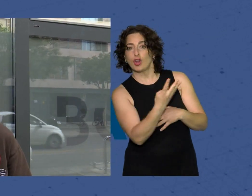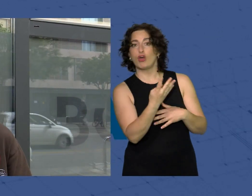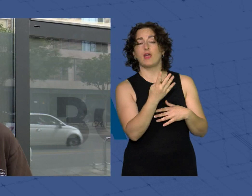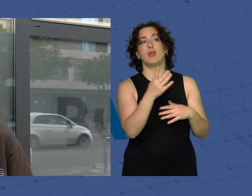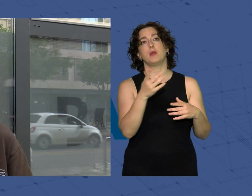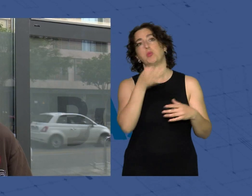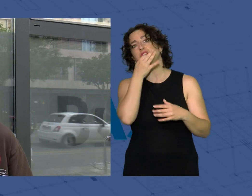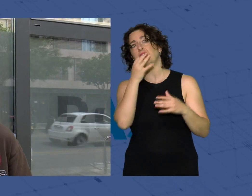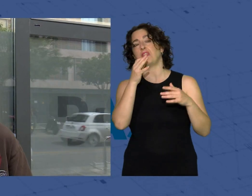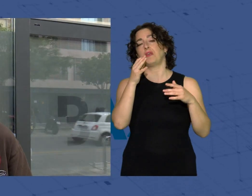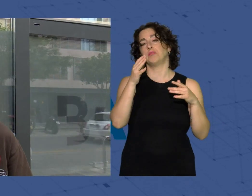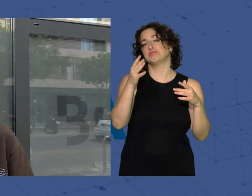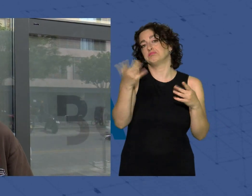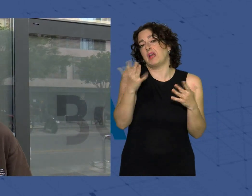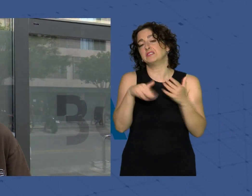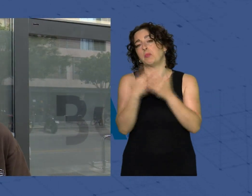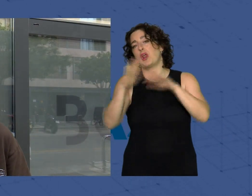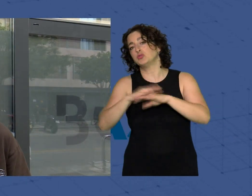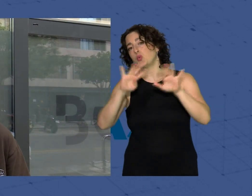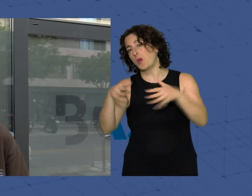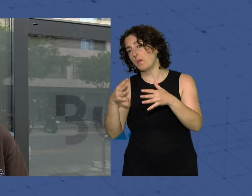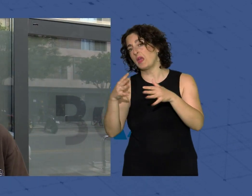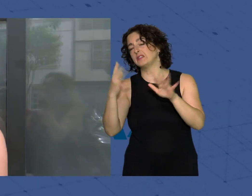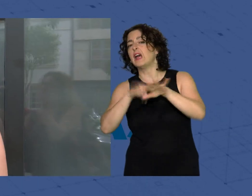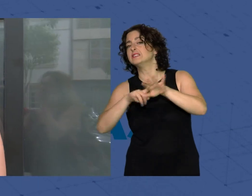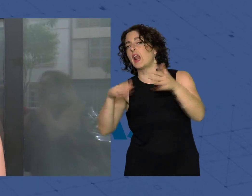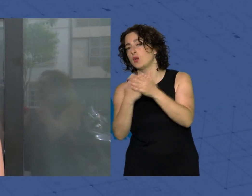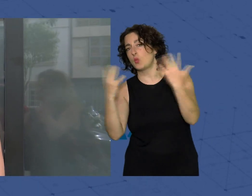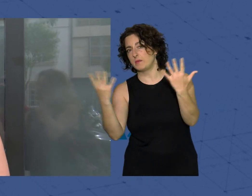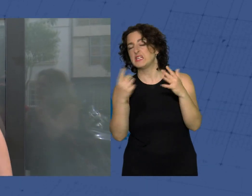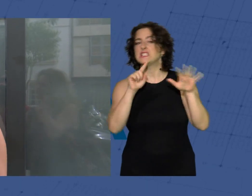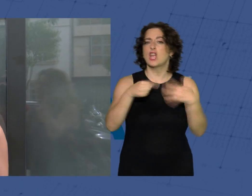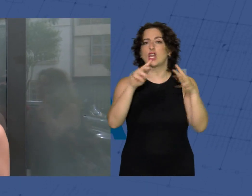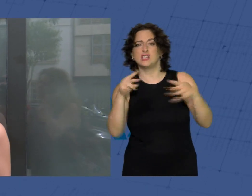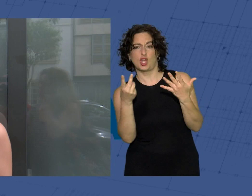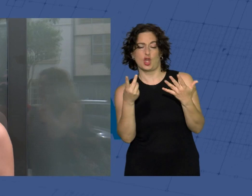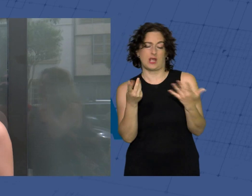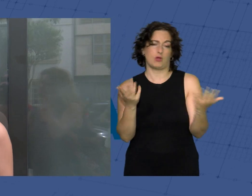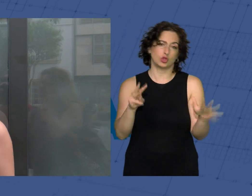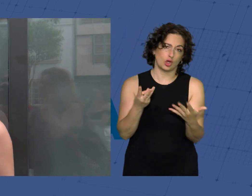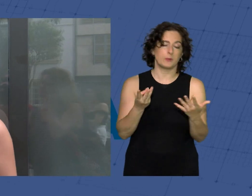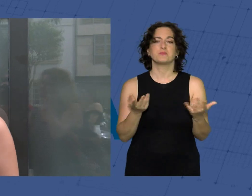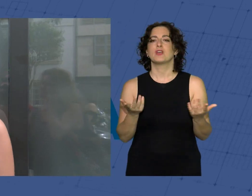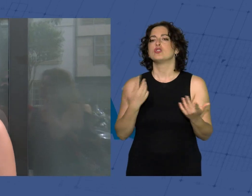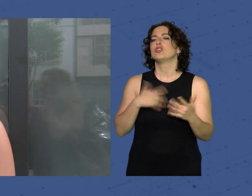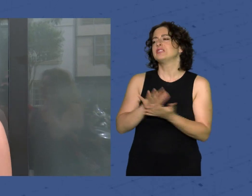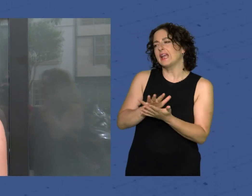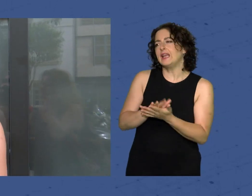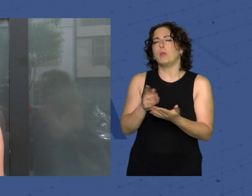9, sí, más 7 o 8 horas diarias. Estoy tranquila, un poco nerviosa pero con ganas ya